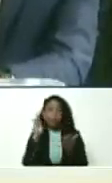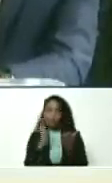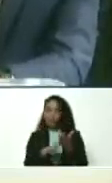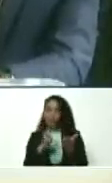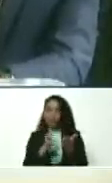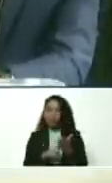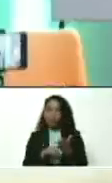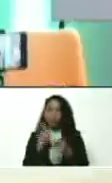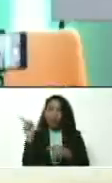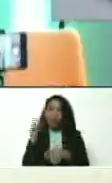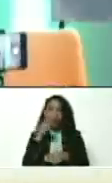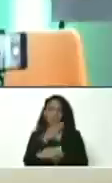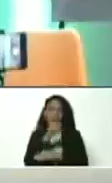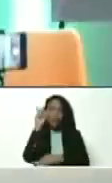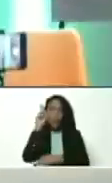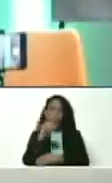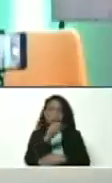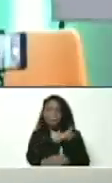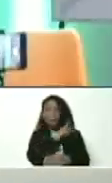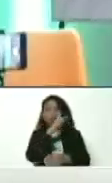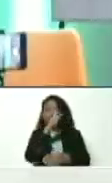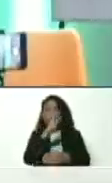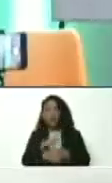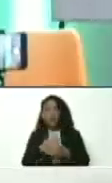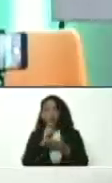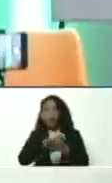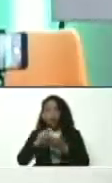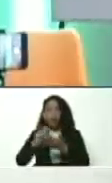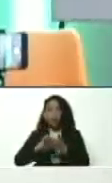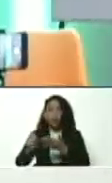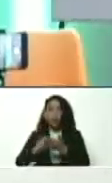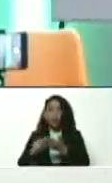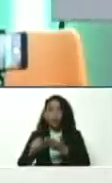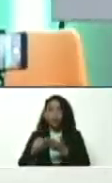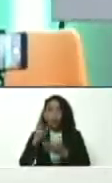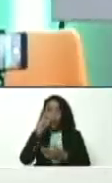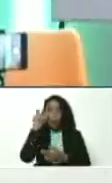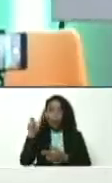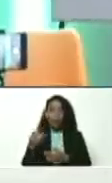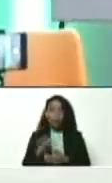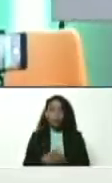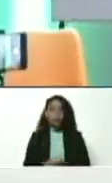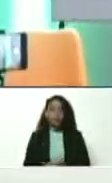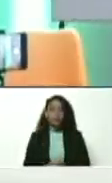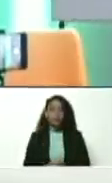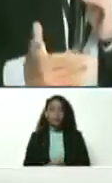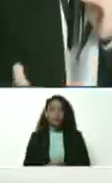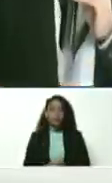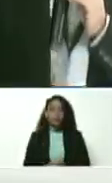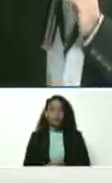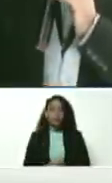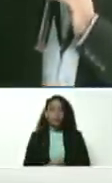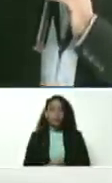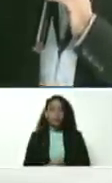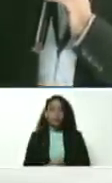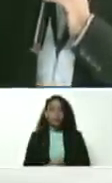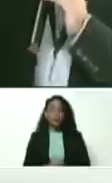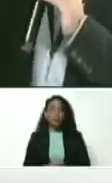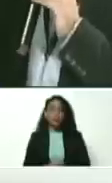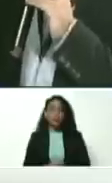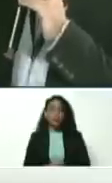estuvo también el poeta y escritor ernesto villegas estuvo el